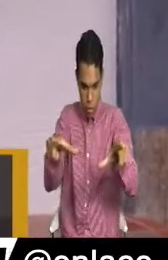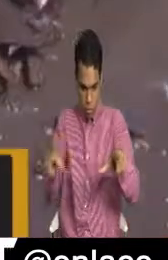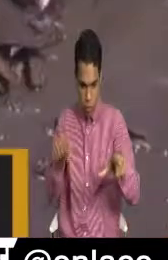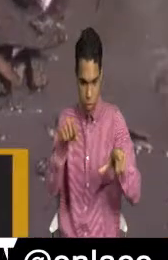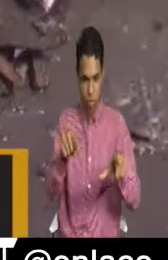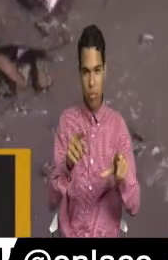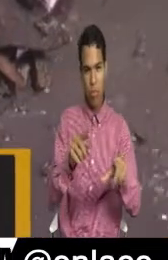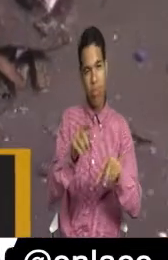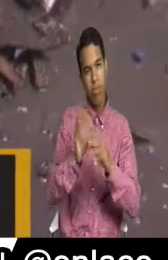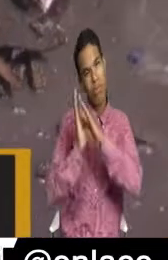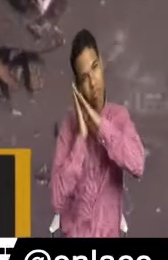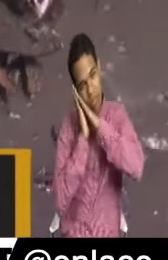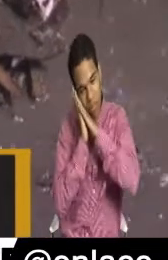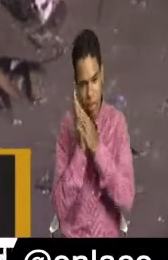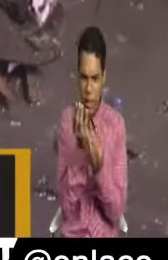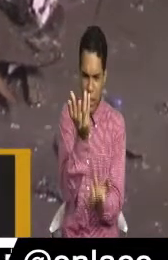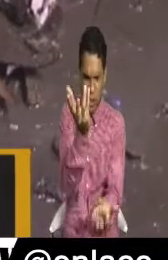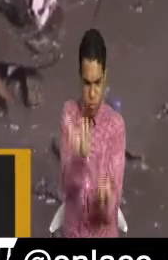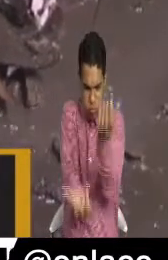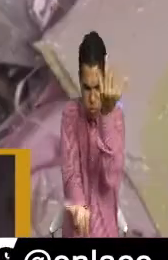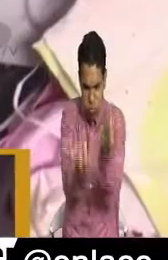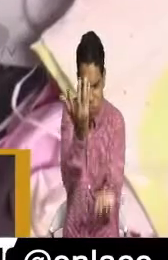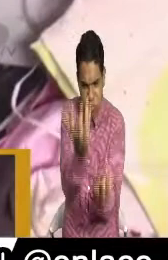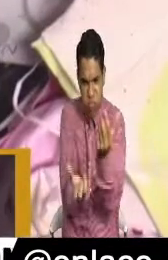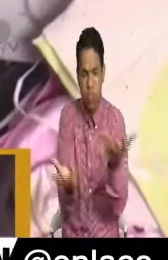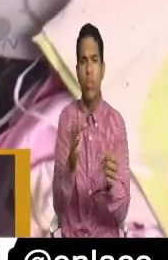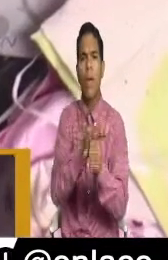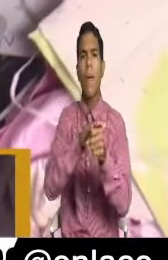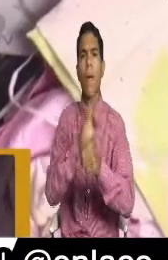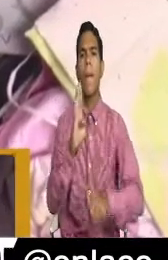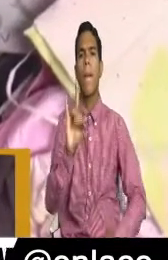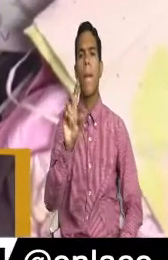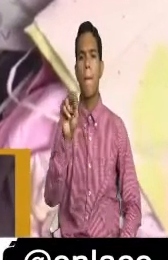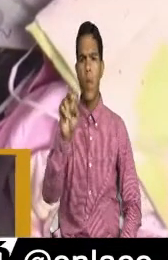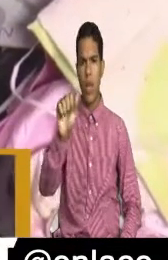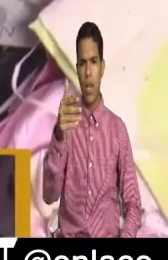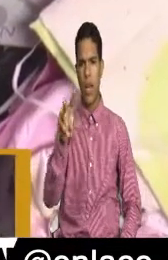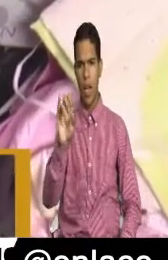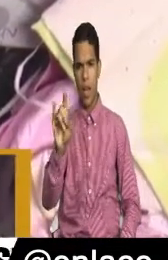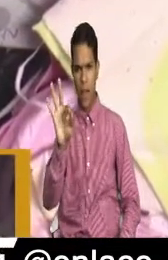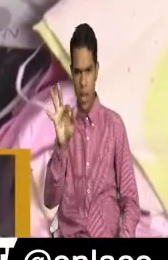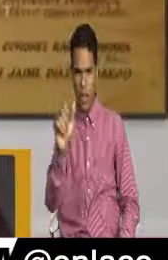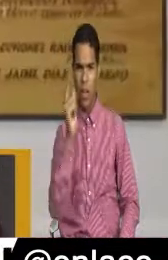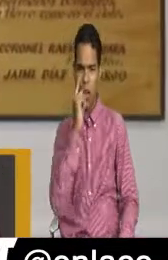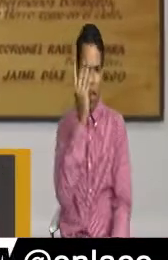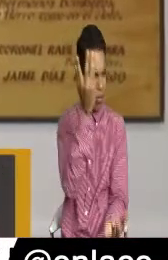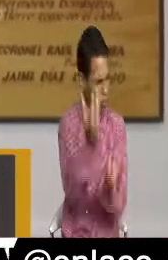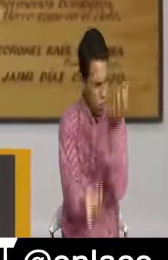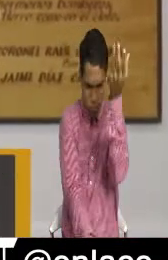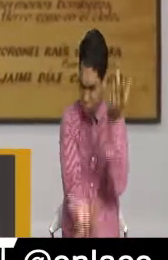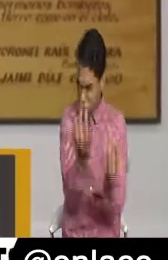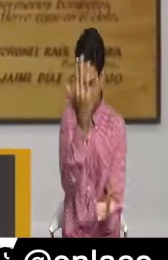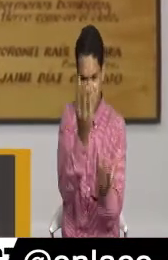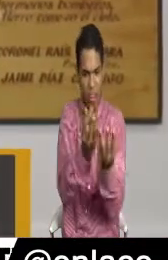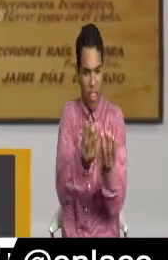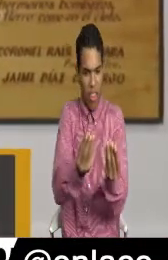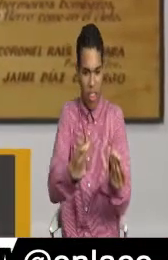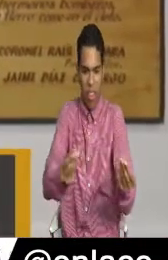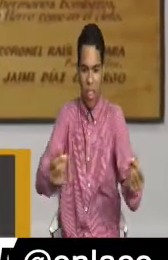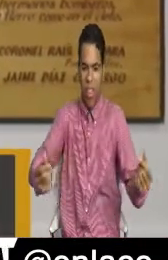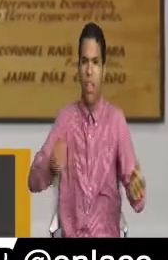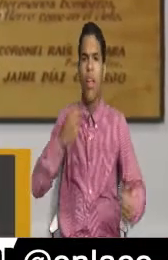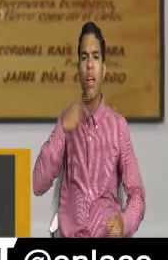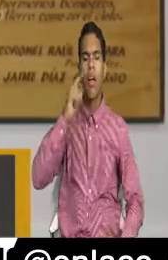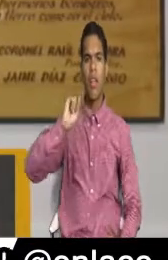ubicada en el barrio Buenavista, en la comuna 4 de la ciudad. Las llamas consumieron todo lo que encontraron a su paso. Sí, una conflagración en un segundo